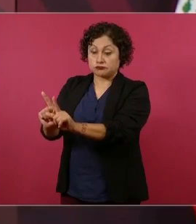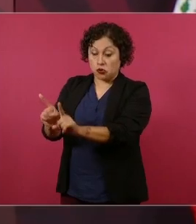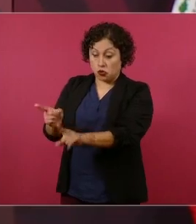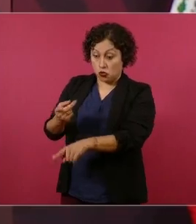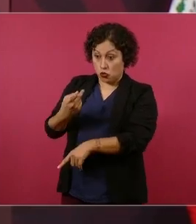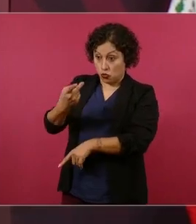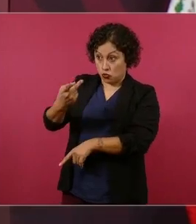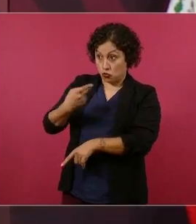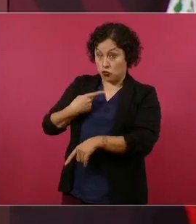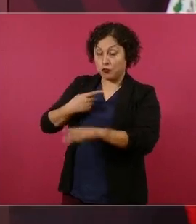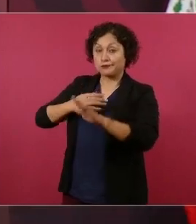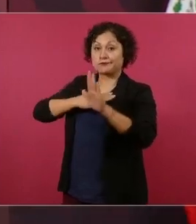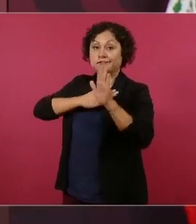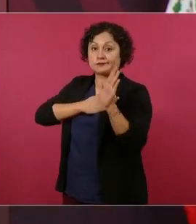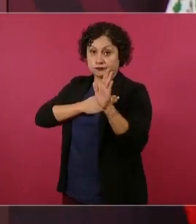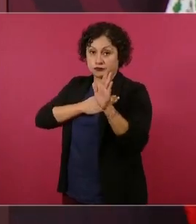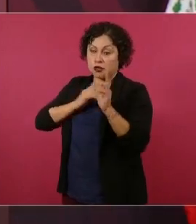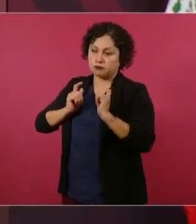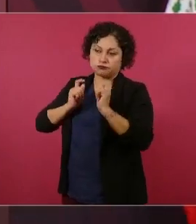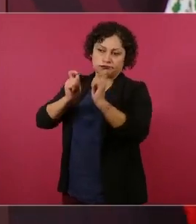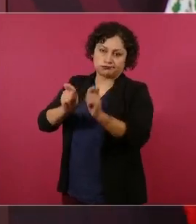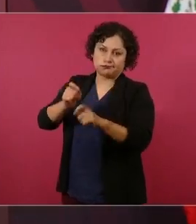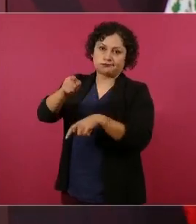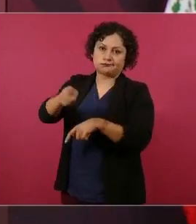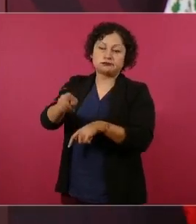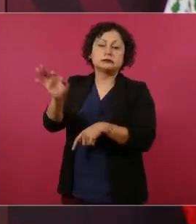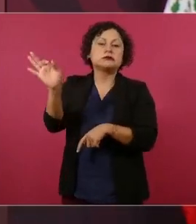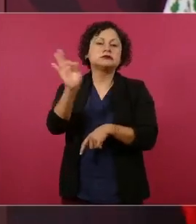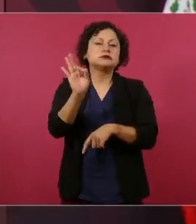una situación difícil, ¿no?, que no